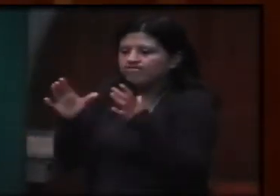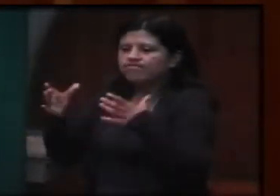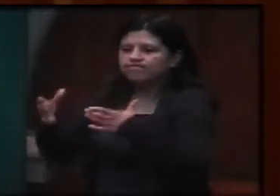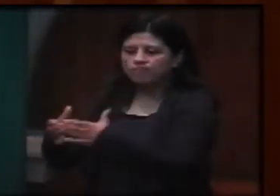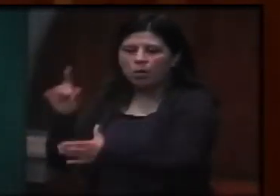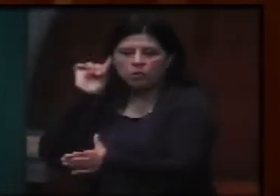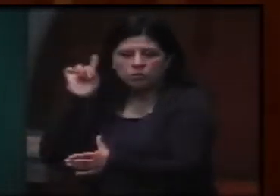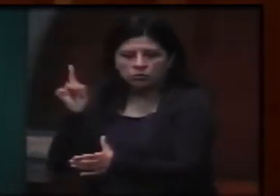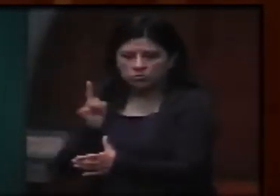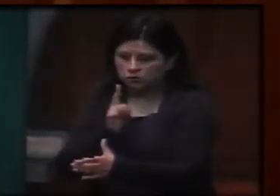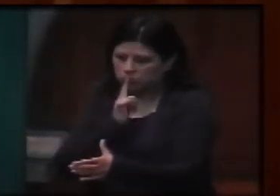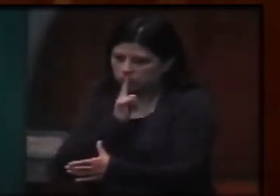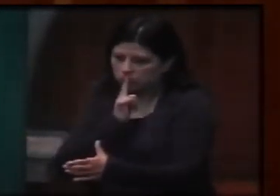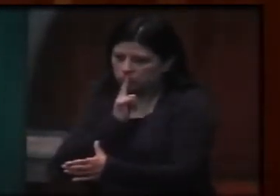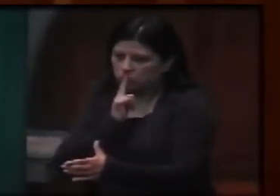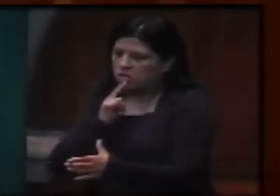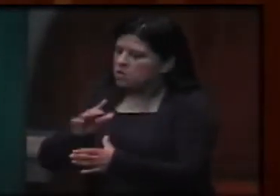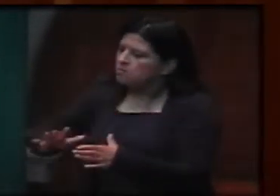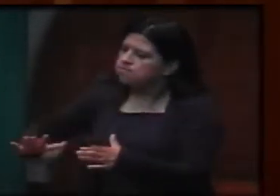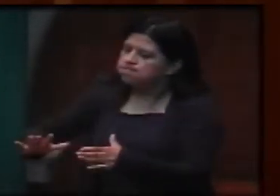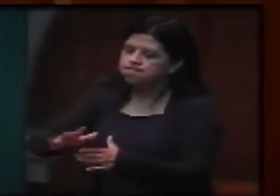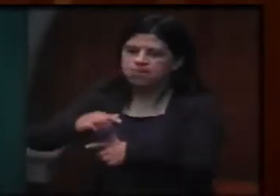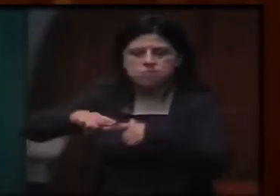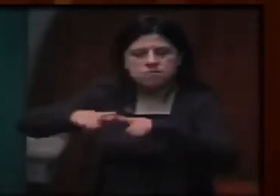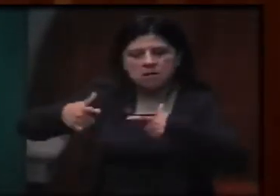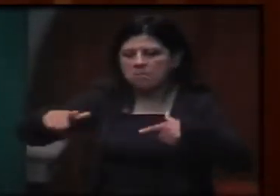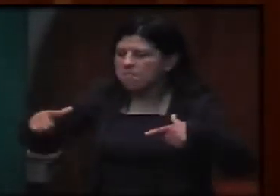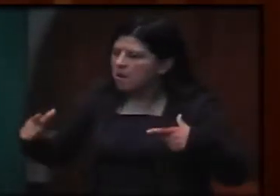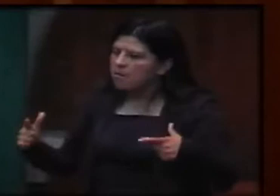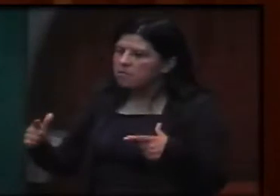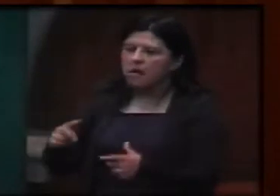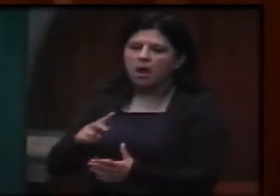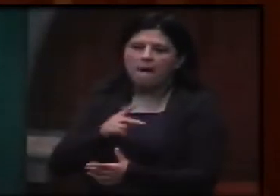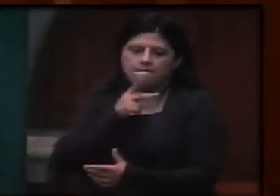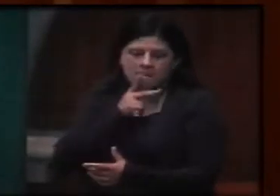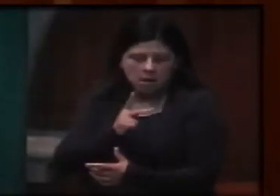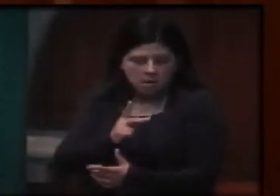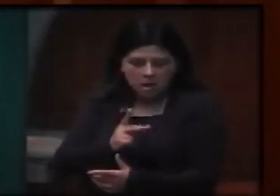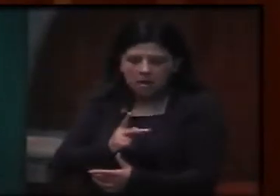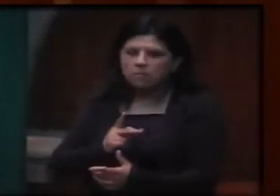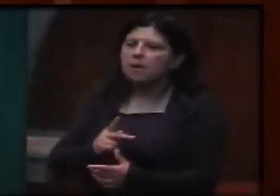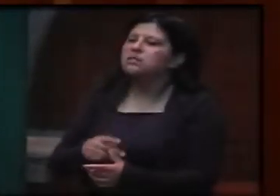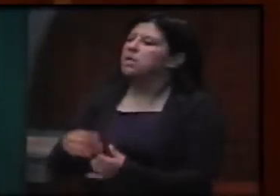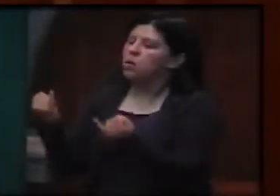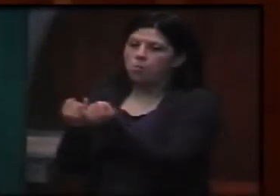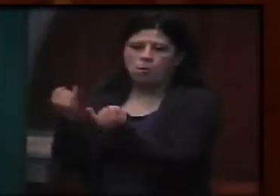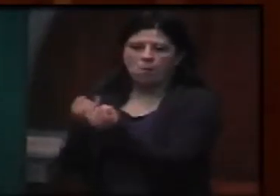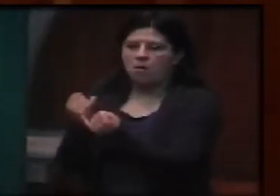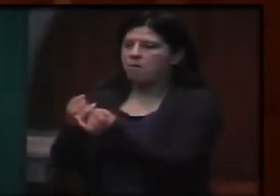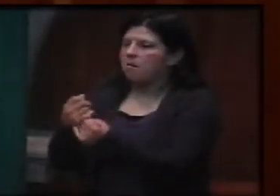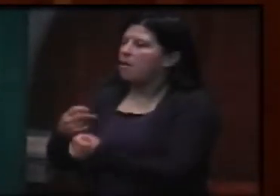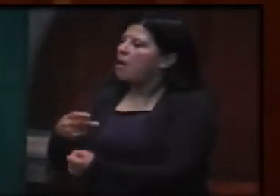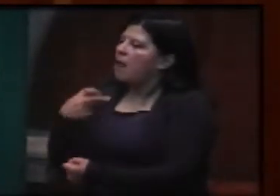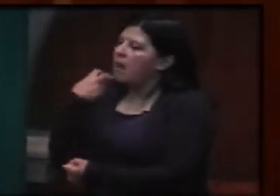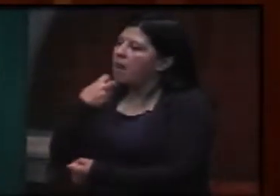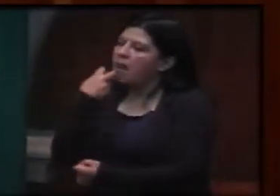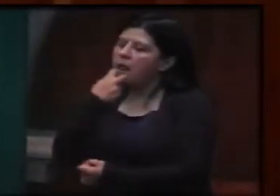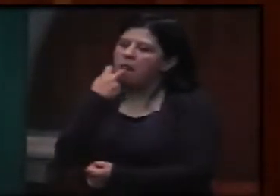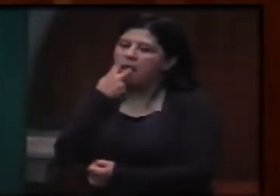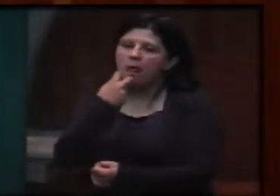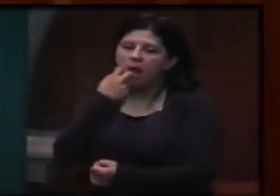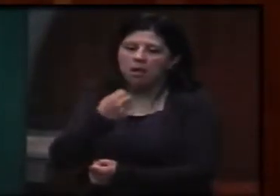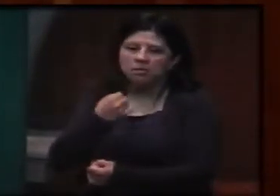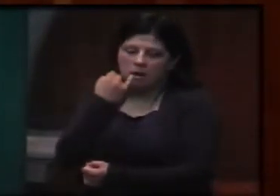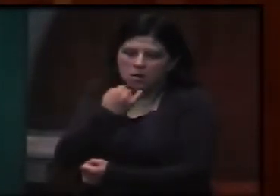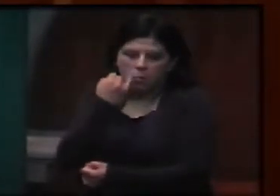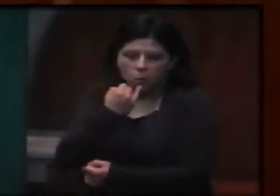tan rica y compleja en gramática y vocabulario como cualquier lengua oral. Dicho lo